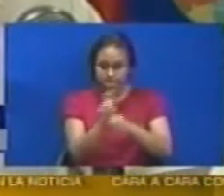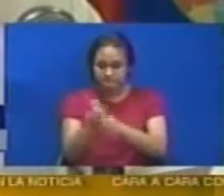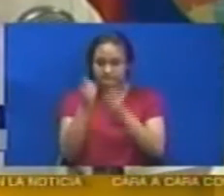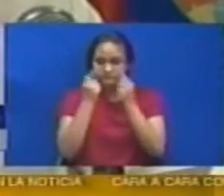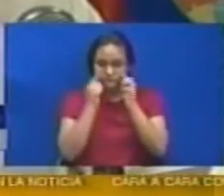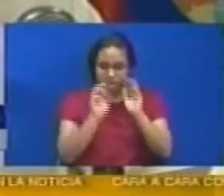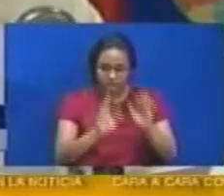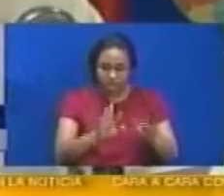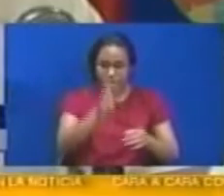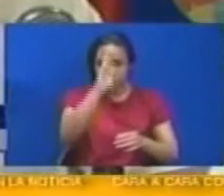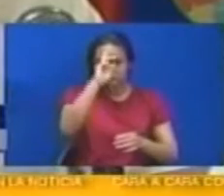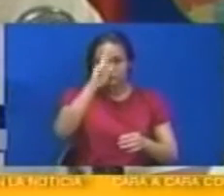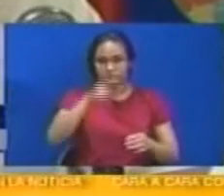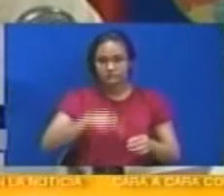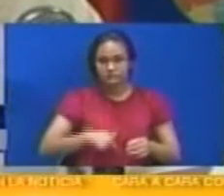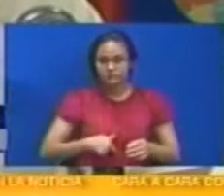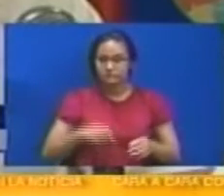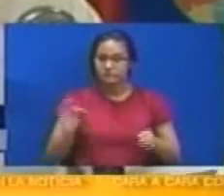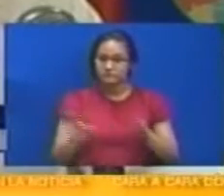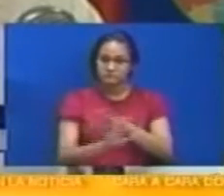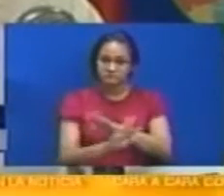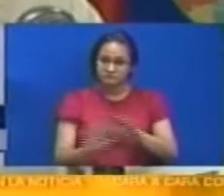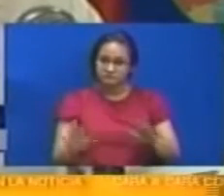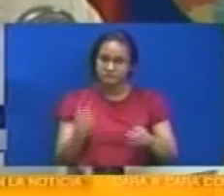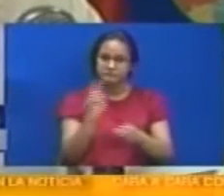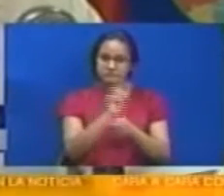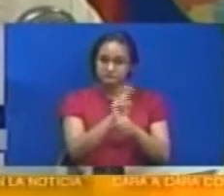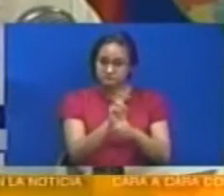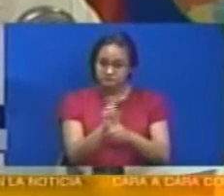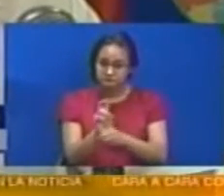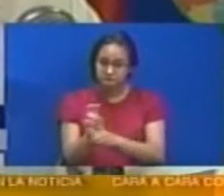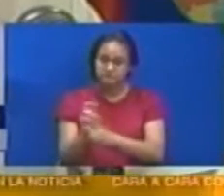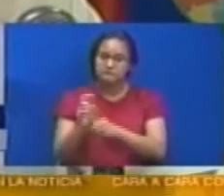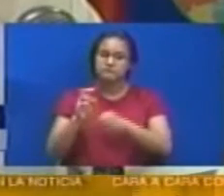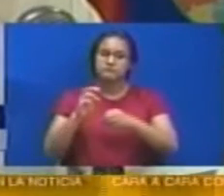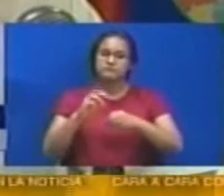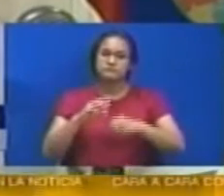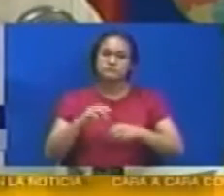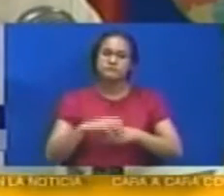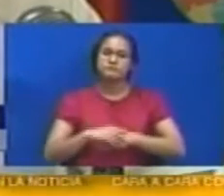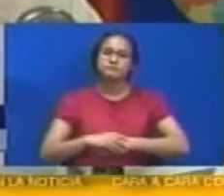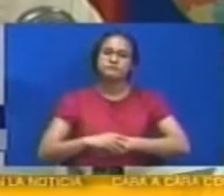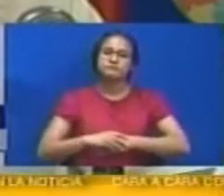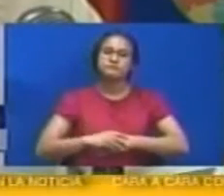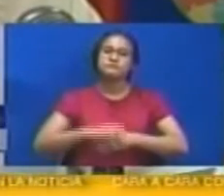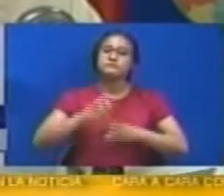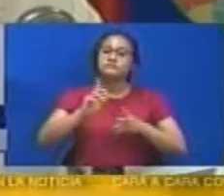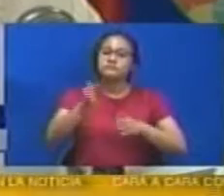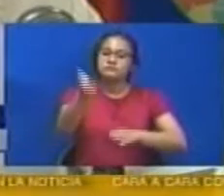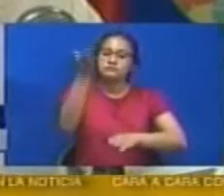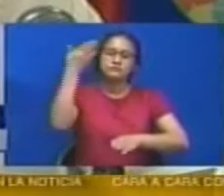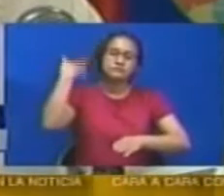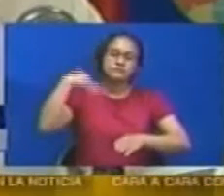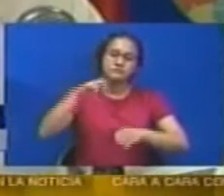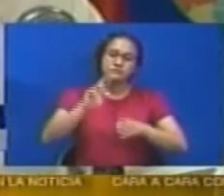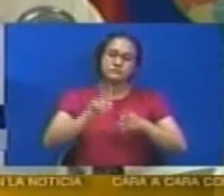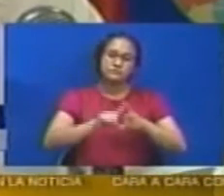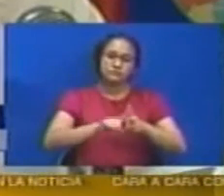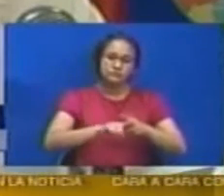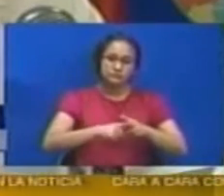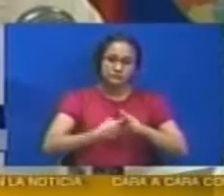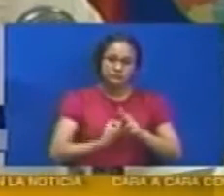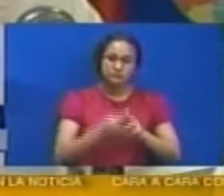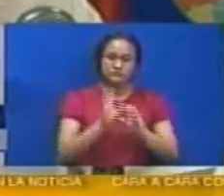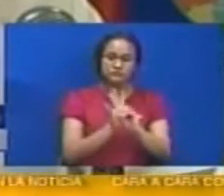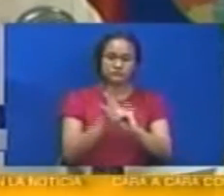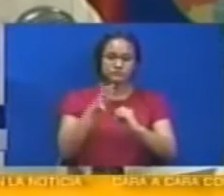cuidadoso han cumplido con el periodo establecido. Desde el inicio de la pandemia hasta el